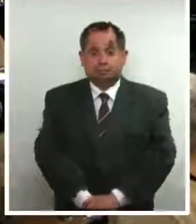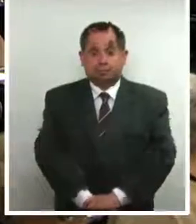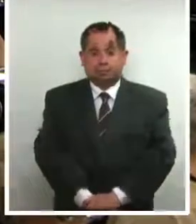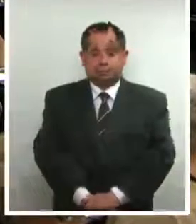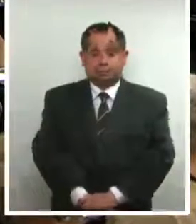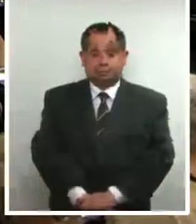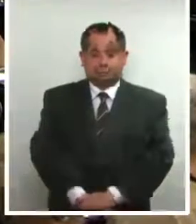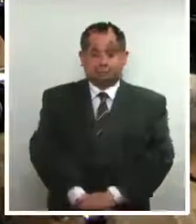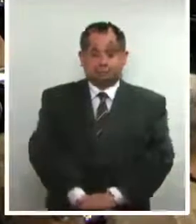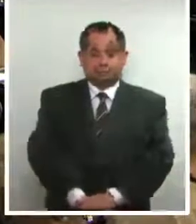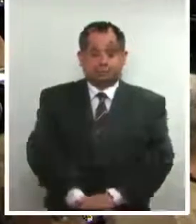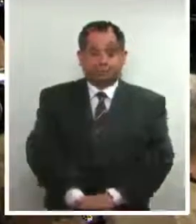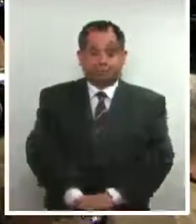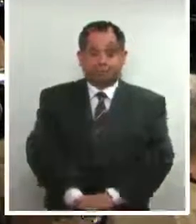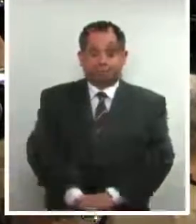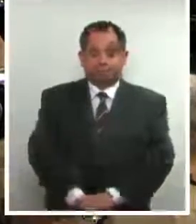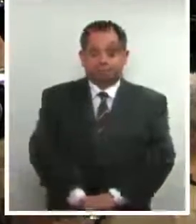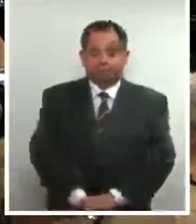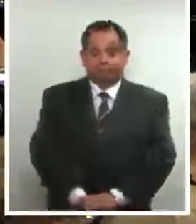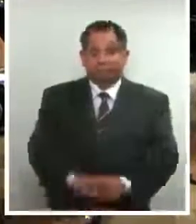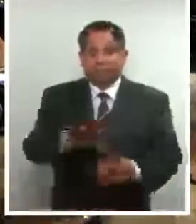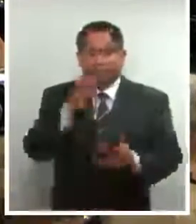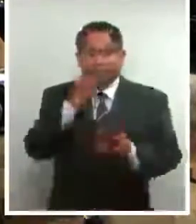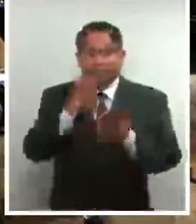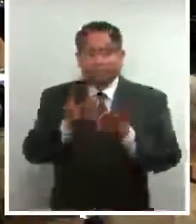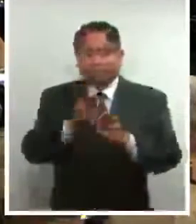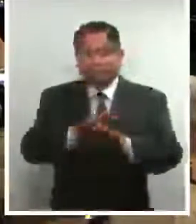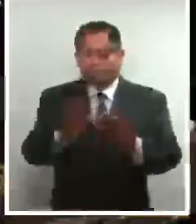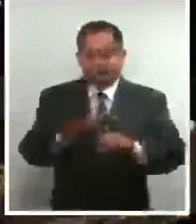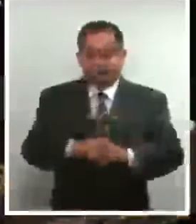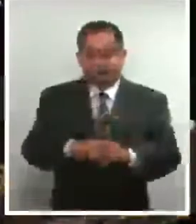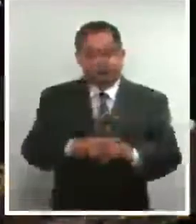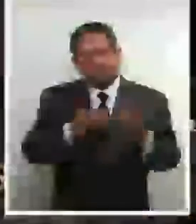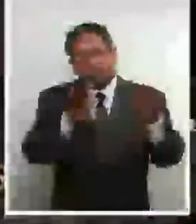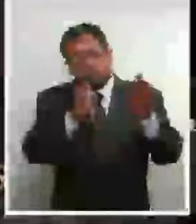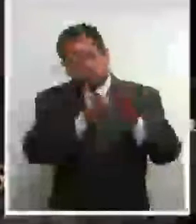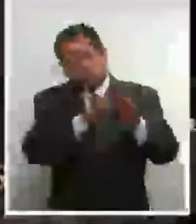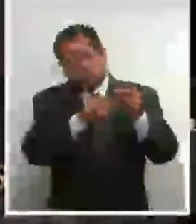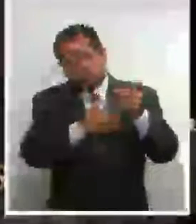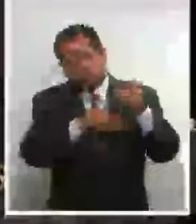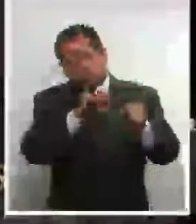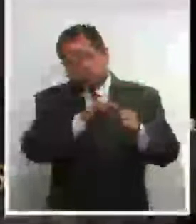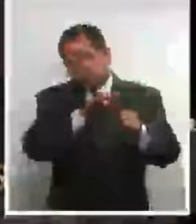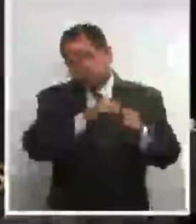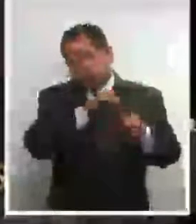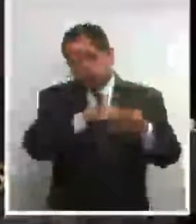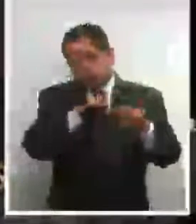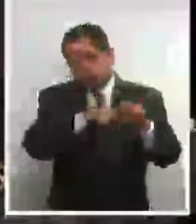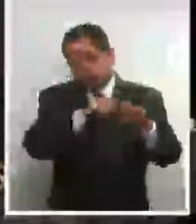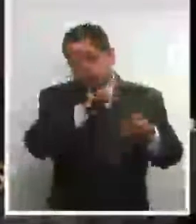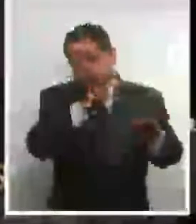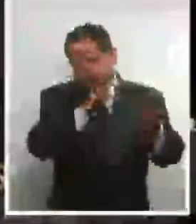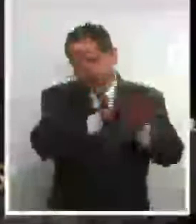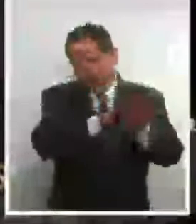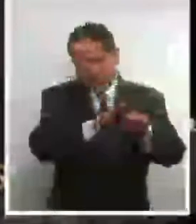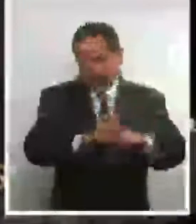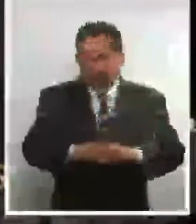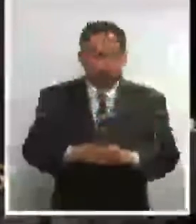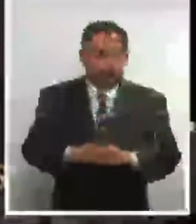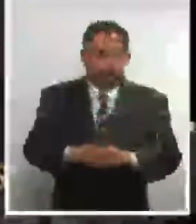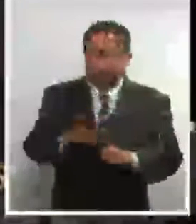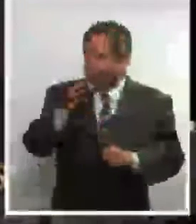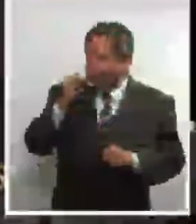Acá. Muy bien. Ciérrese el sistema de votación. Tenemos,